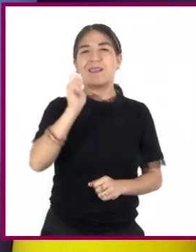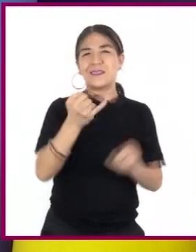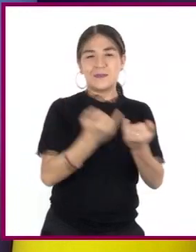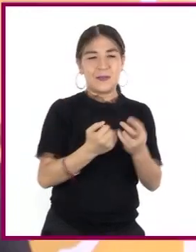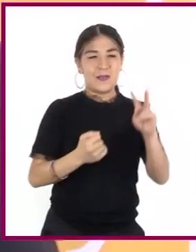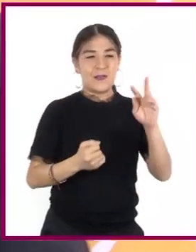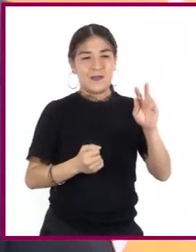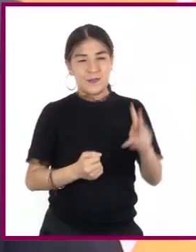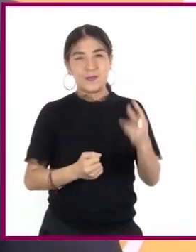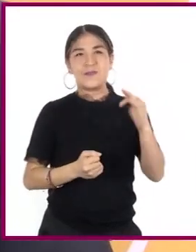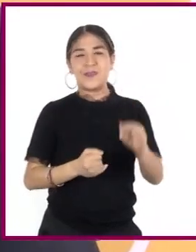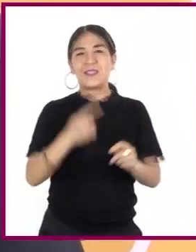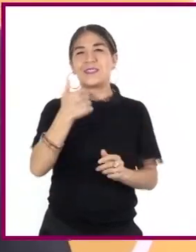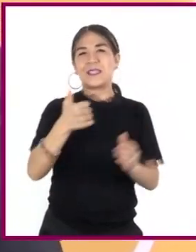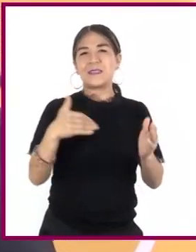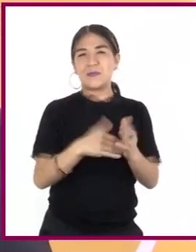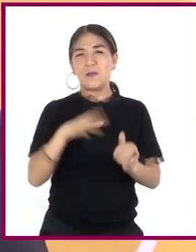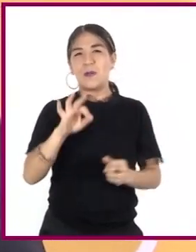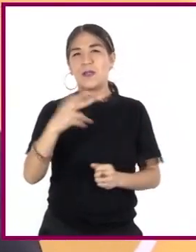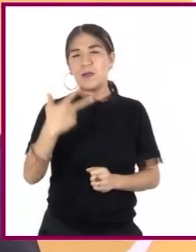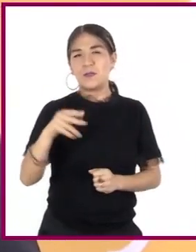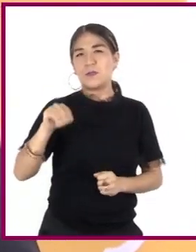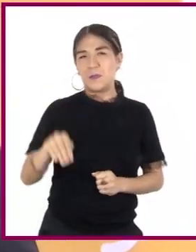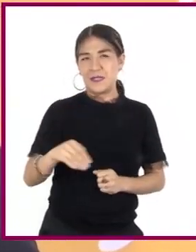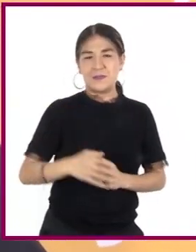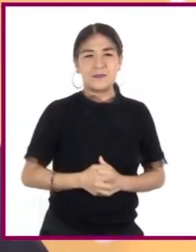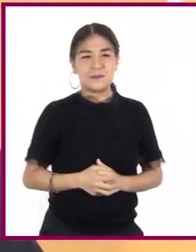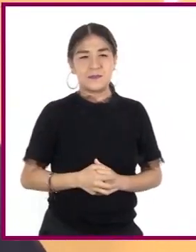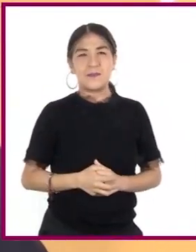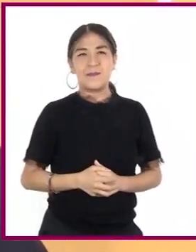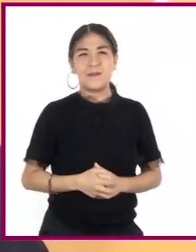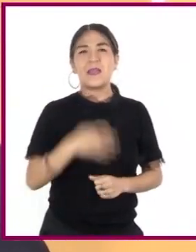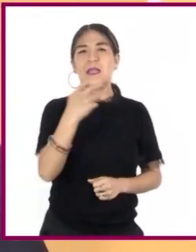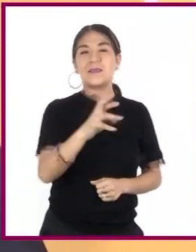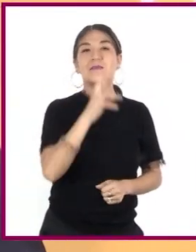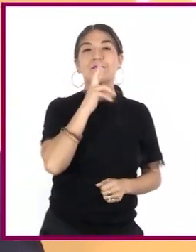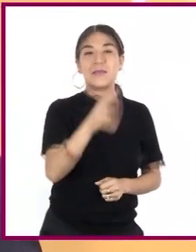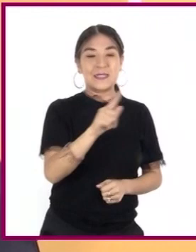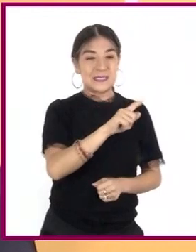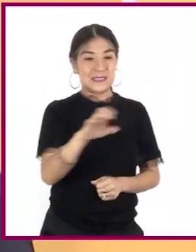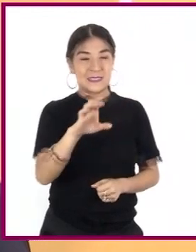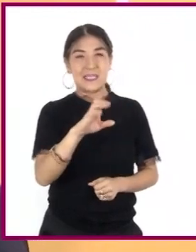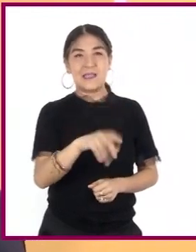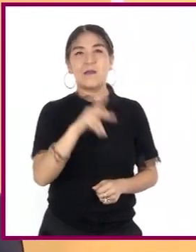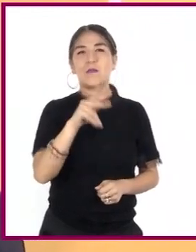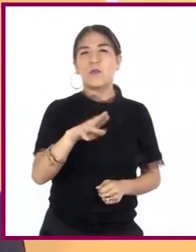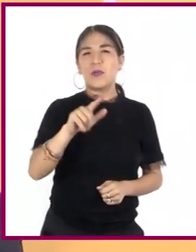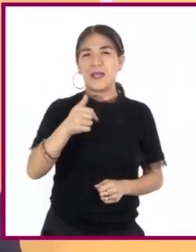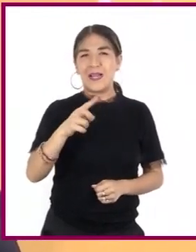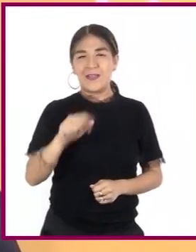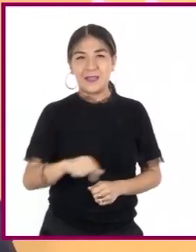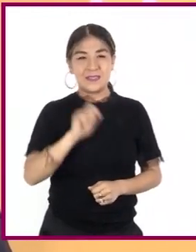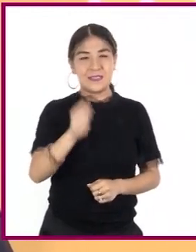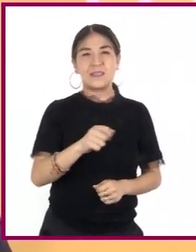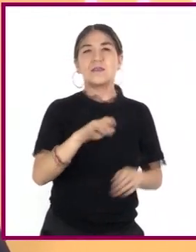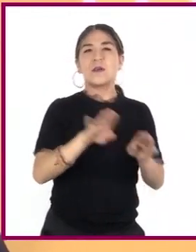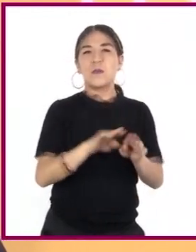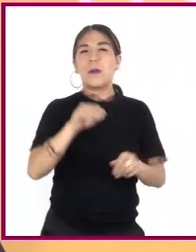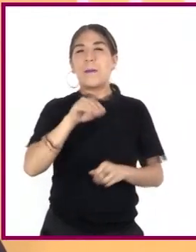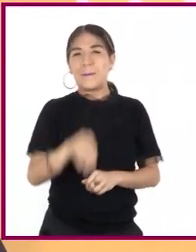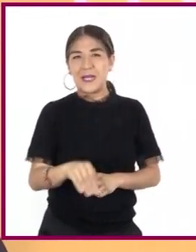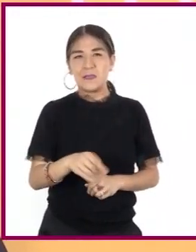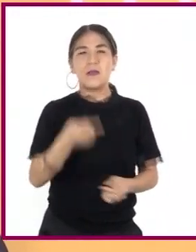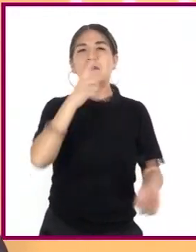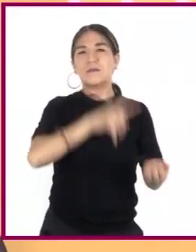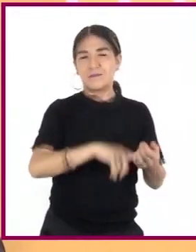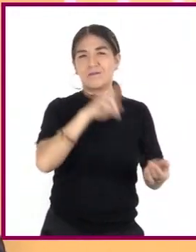0.6096 metros. Ahora, una vez que convertimos las 100 pulgadas y los 2 pies a metros, ya podemos